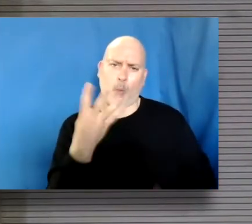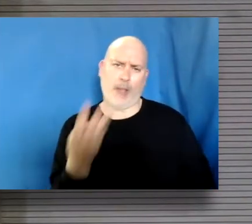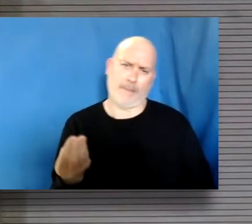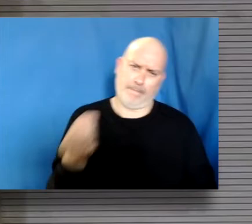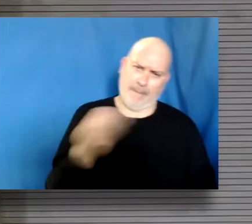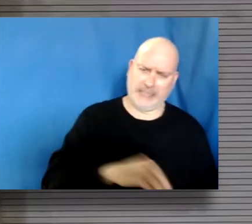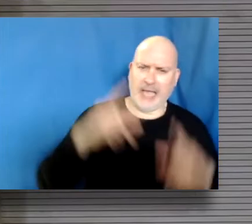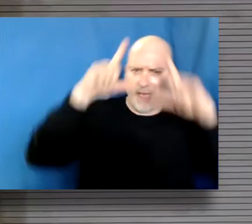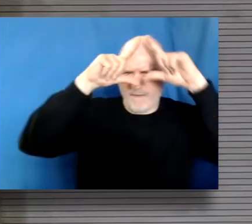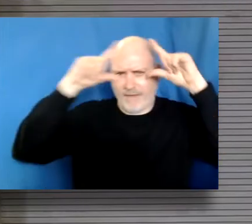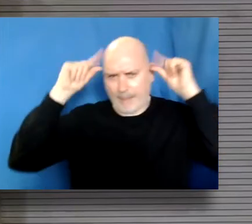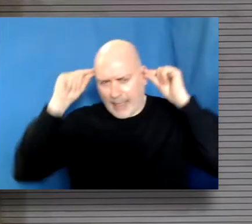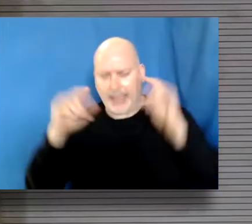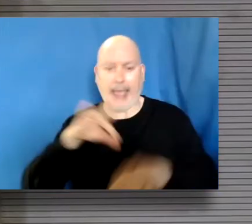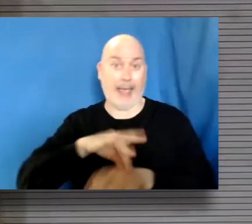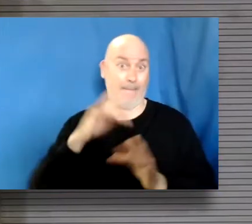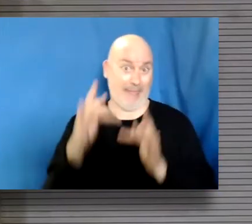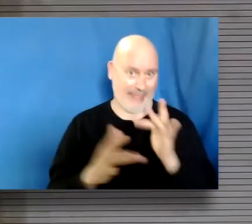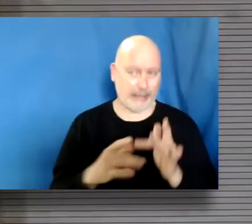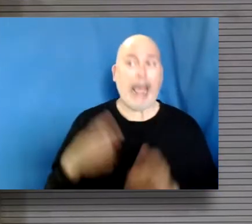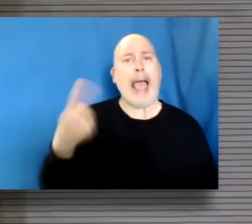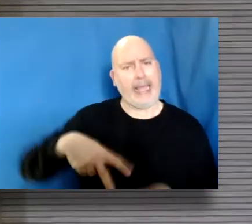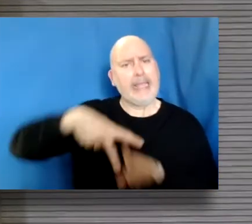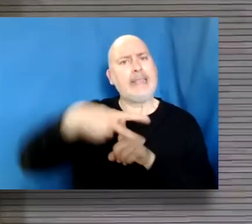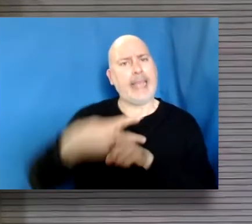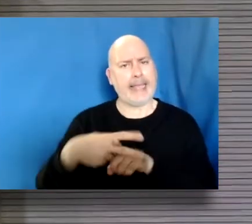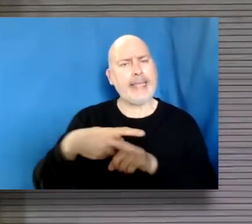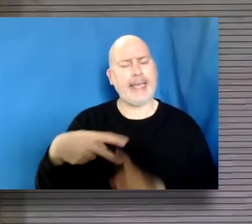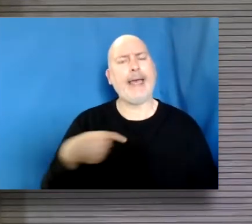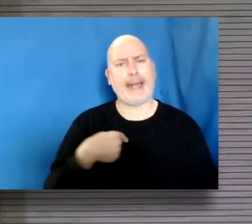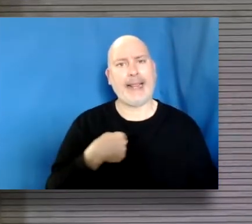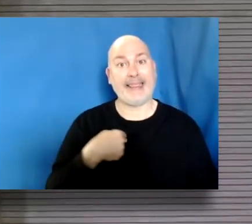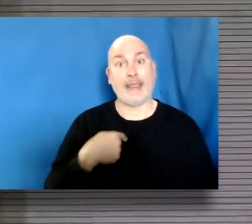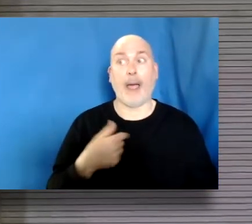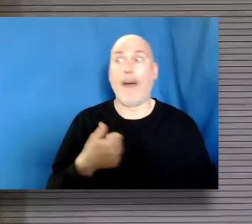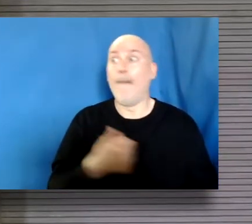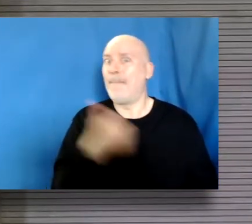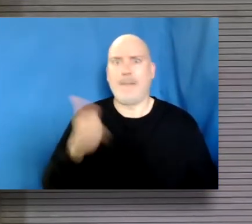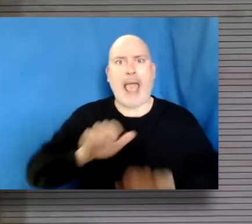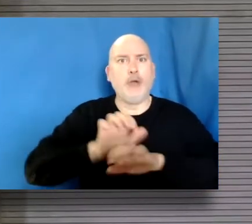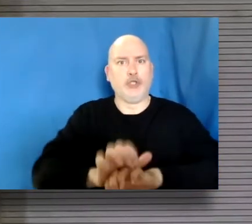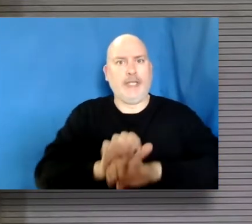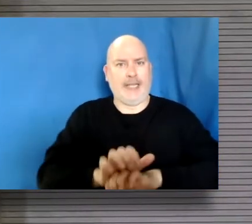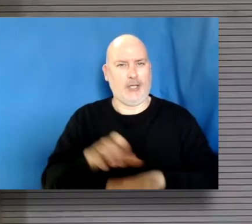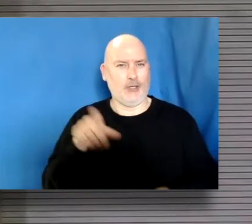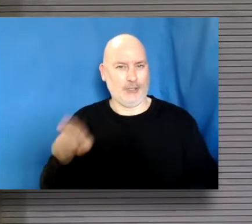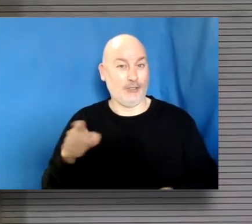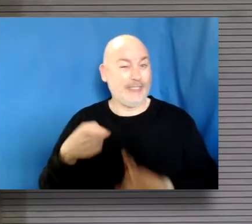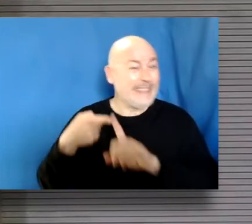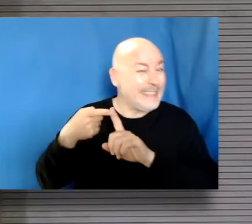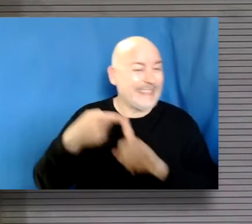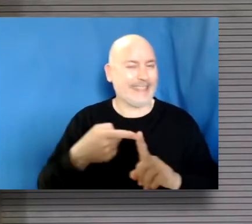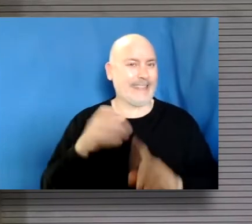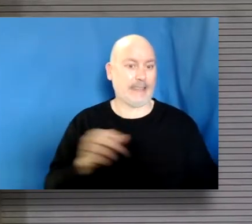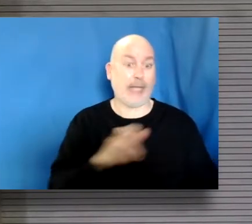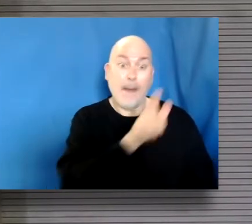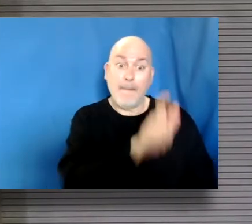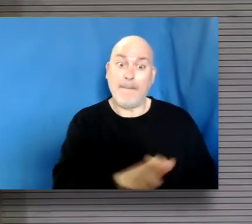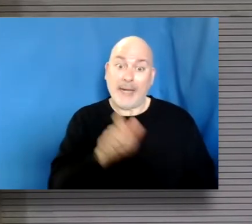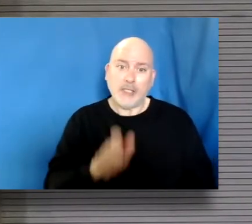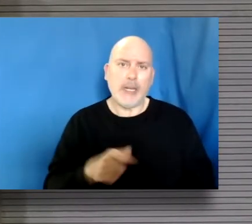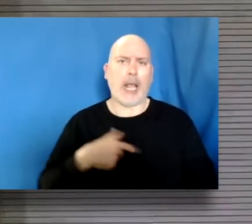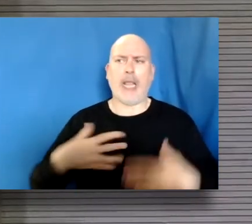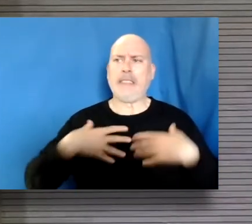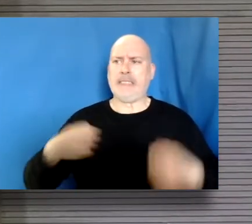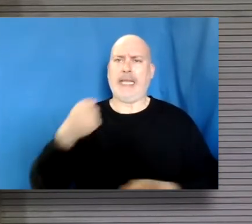más pediatras, realizamos unos talleres de primeros auxilios dirigidos a personal no sanitario